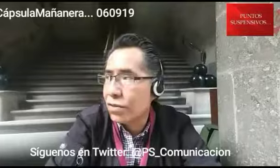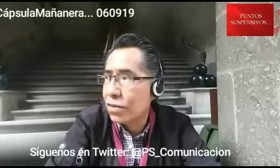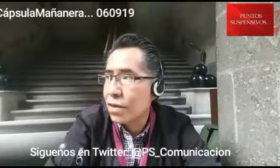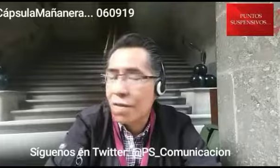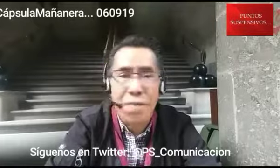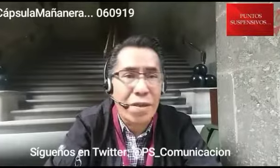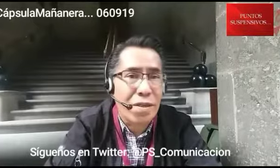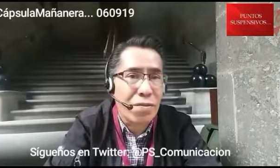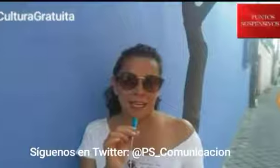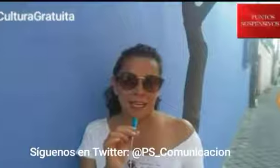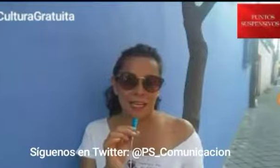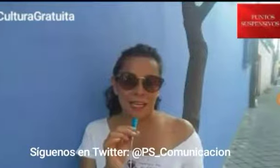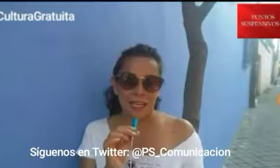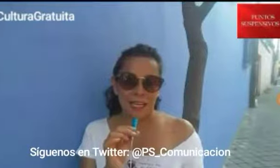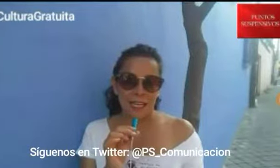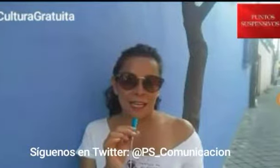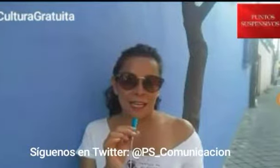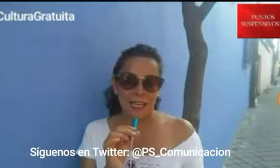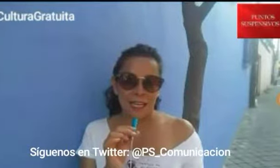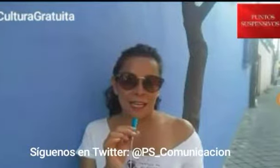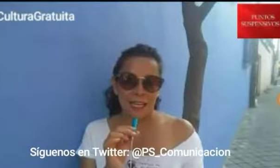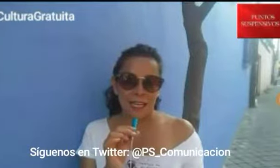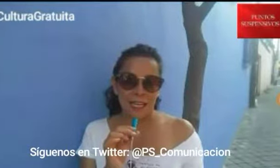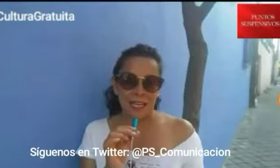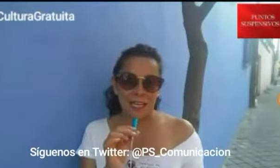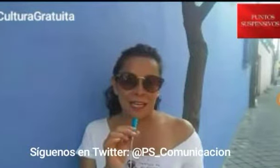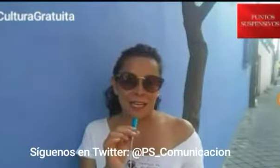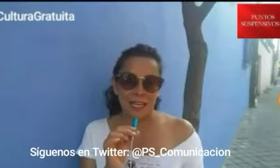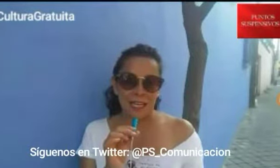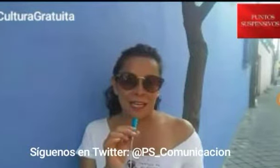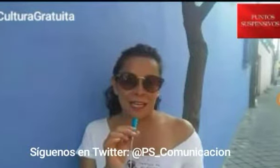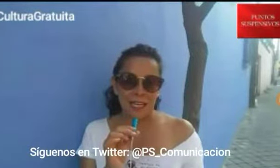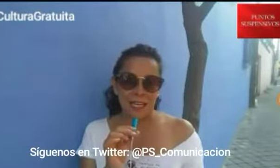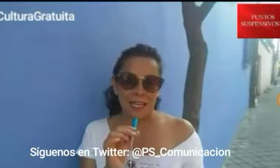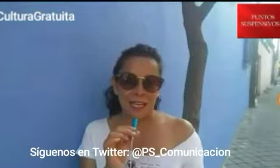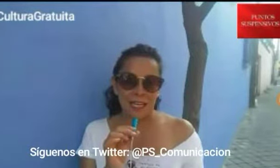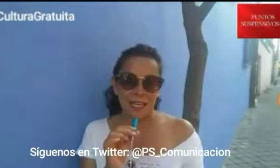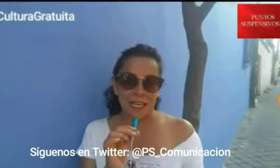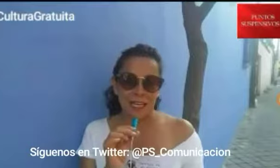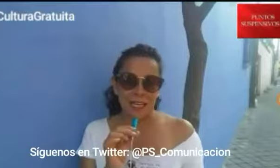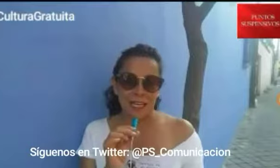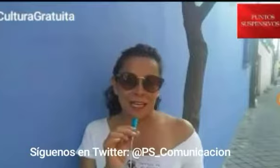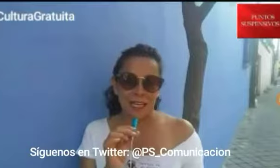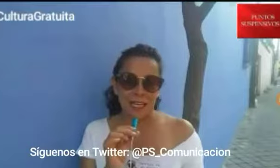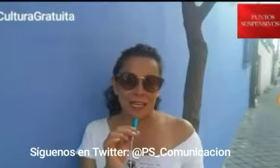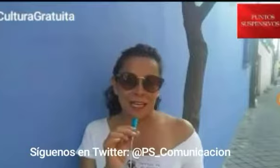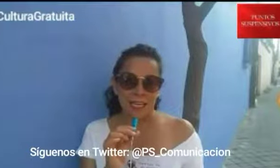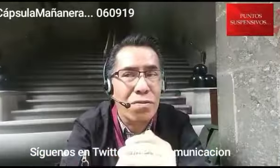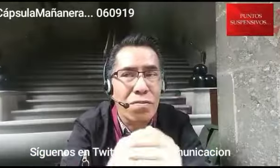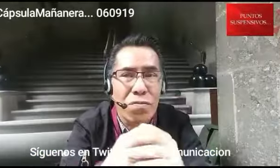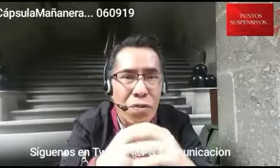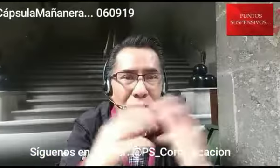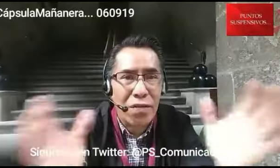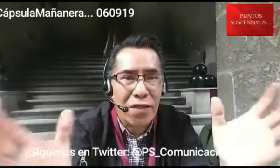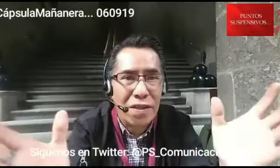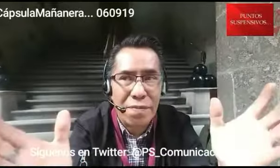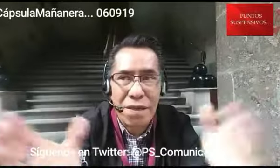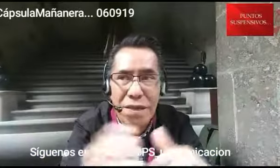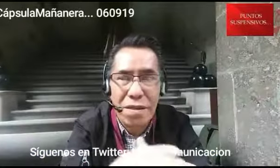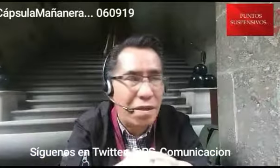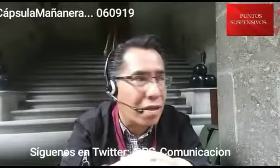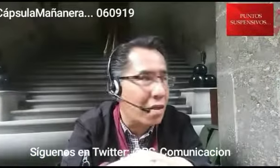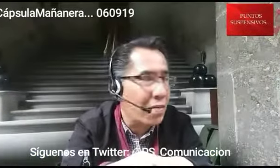Sony nos manda su cápsula cultural. Así que, bueno, los esperamos, tengan un muy bonito